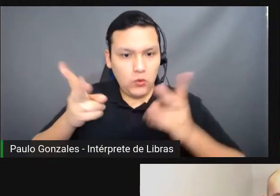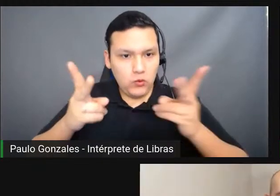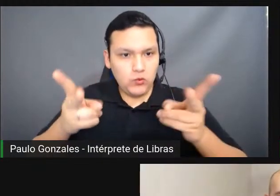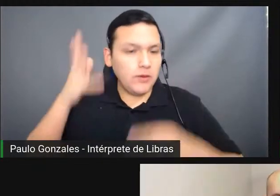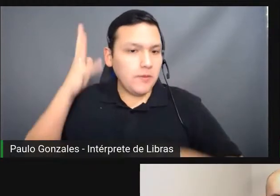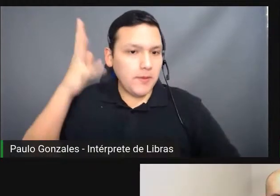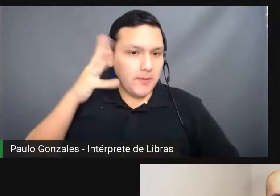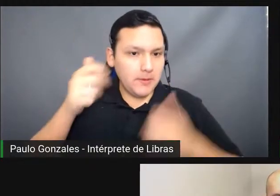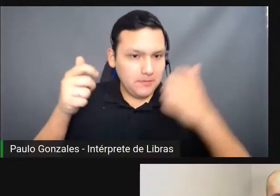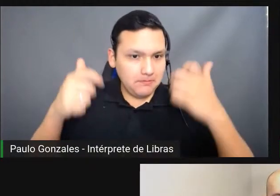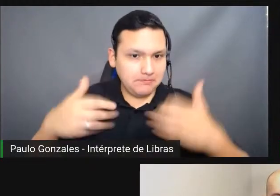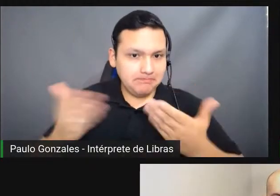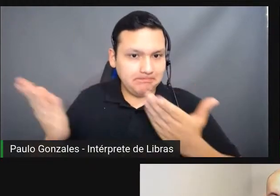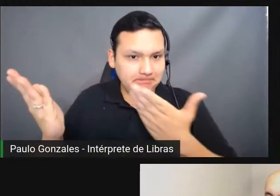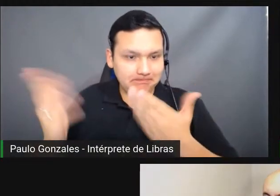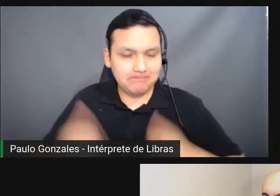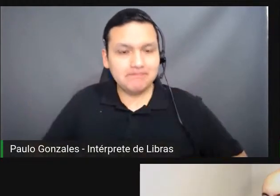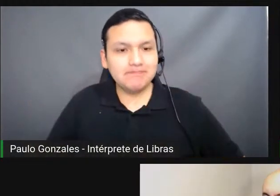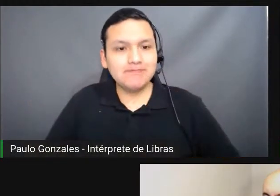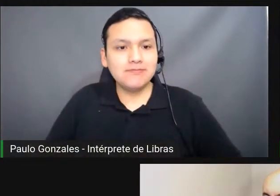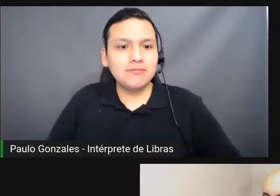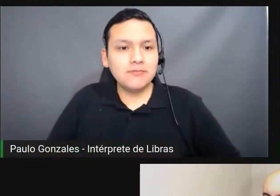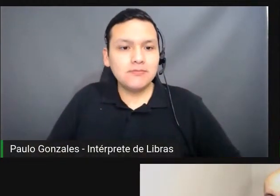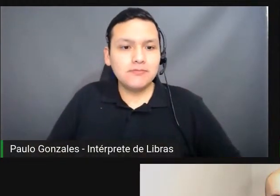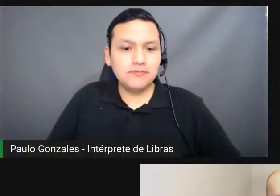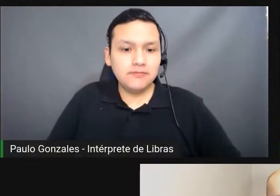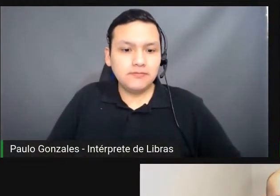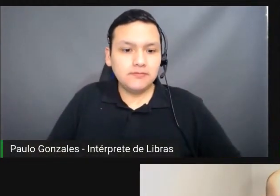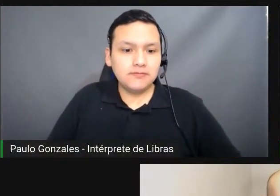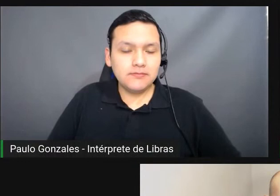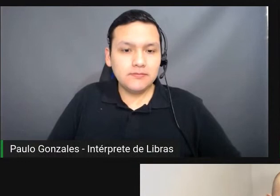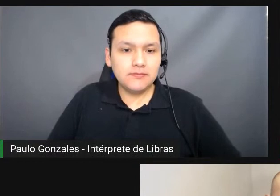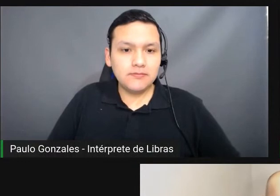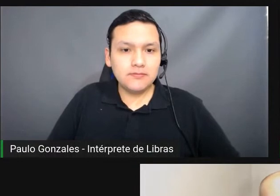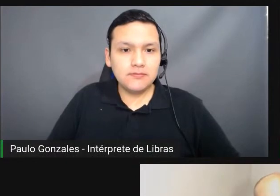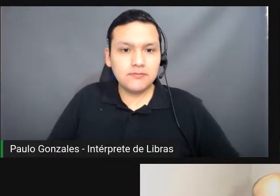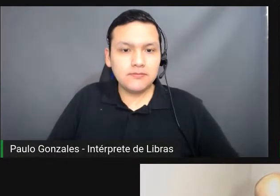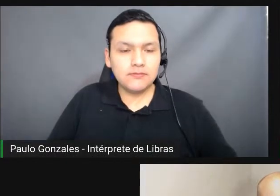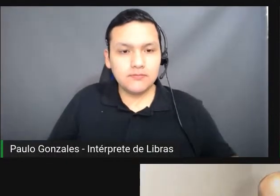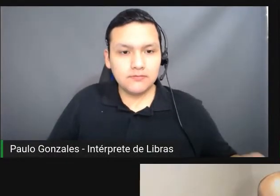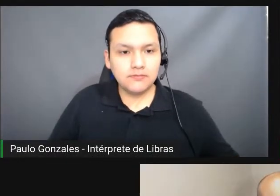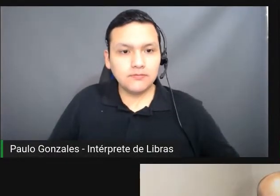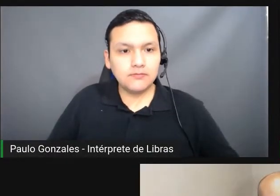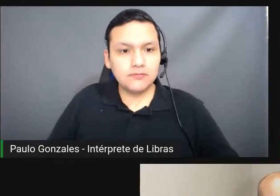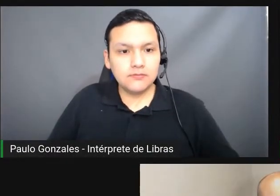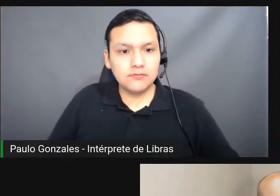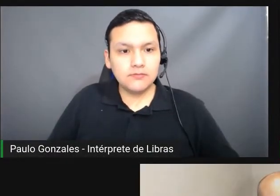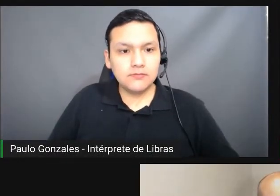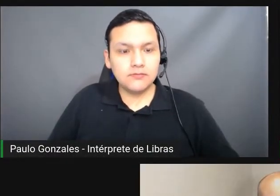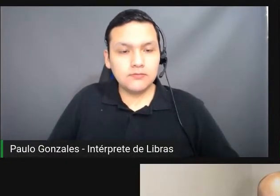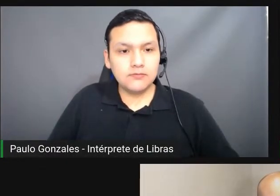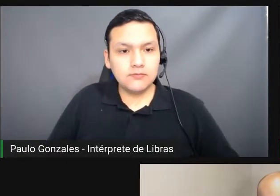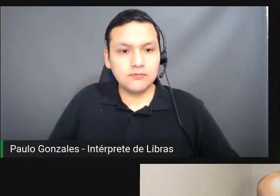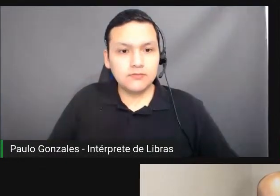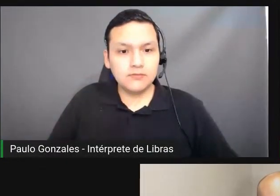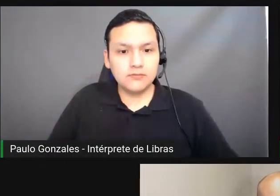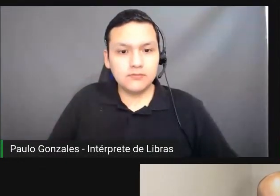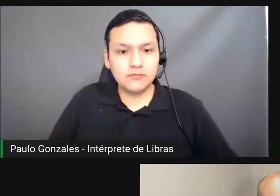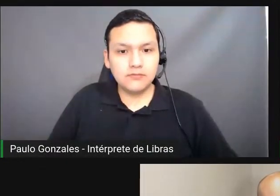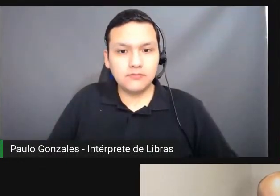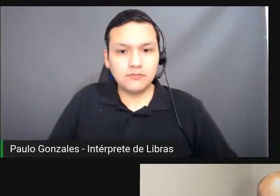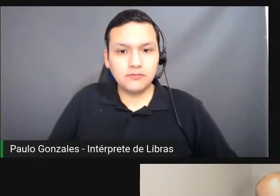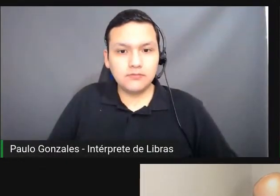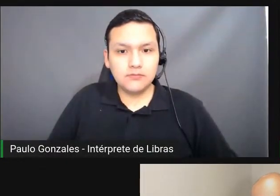muchas gracias a todos gracias a la organización registrado que ha precedido a la organización